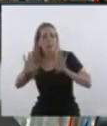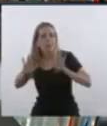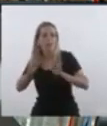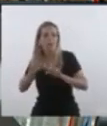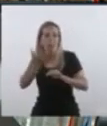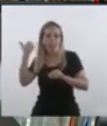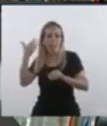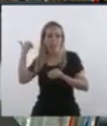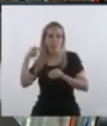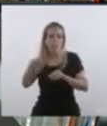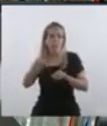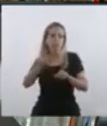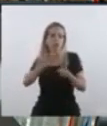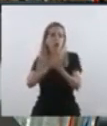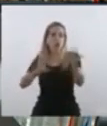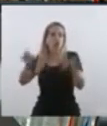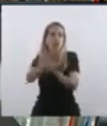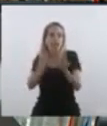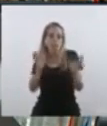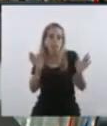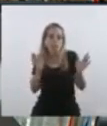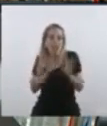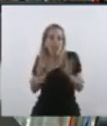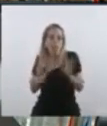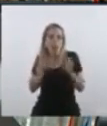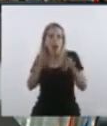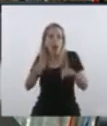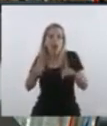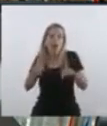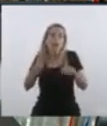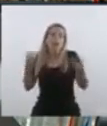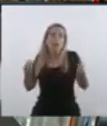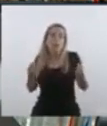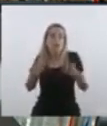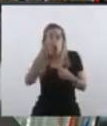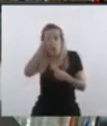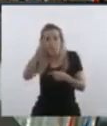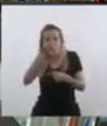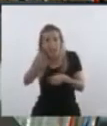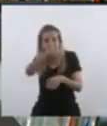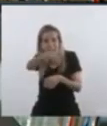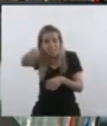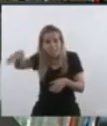disminuyendo, abrieron puertas a atender otro tipo